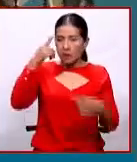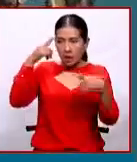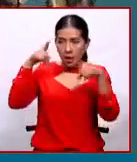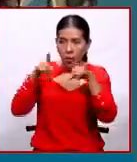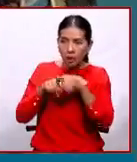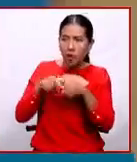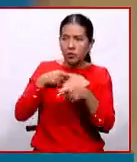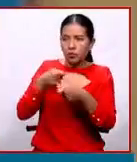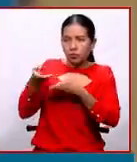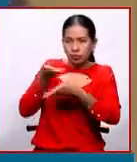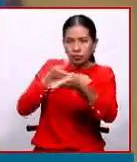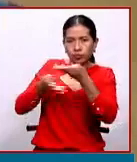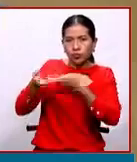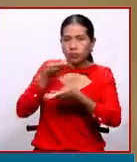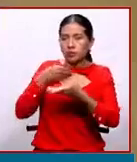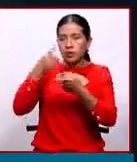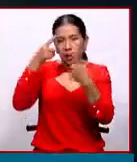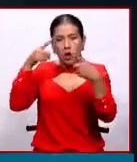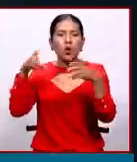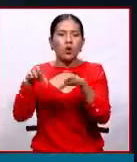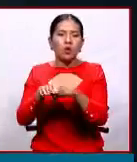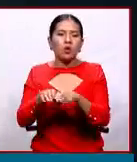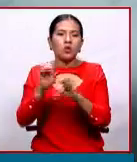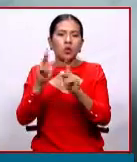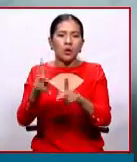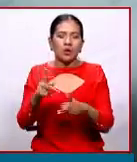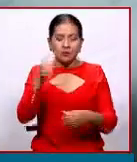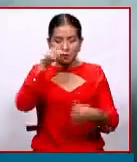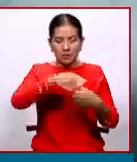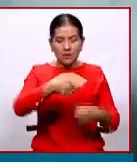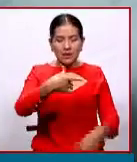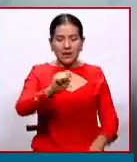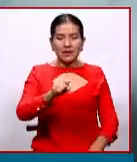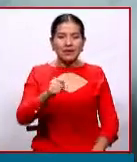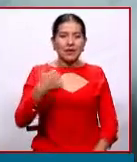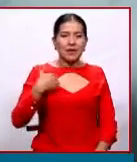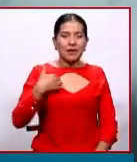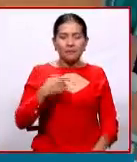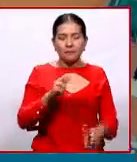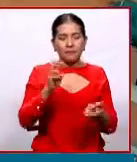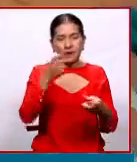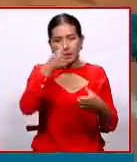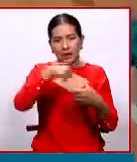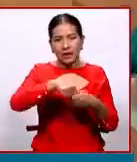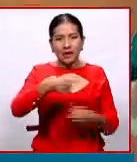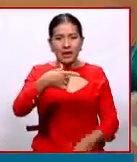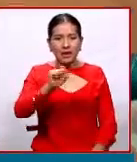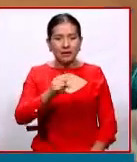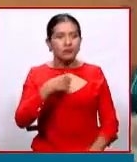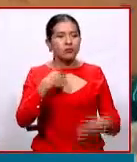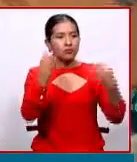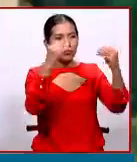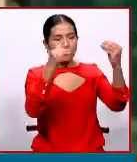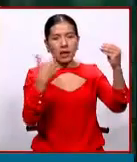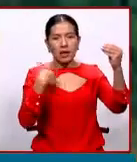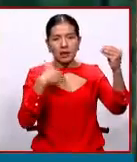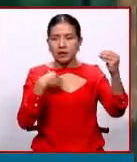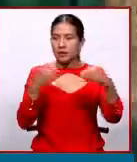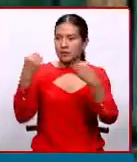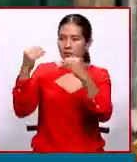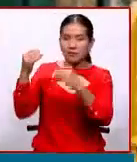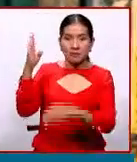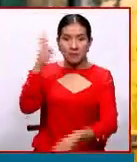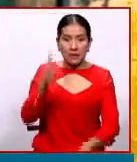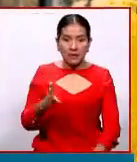importante en los contratos de exportación de gas natural con Argentina y con Brasil. ¿Y qué quiere decir esta negociación? Básicamente